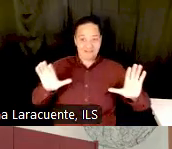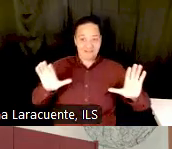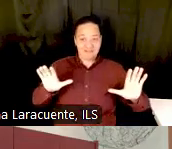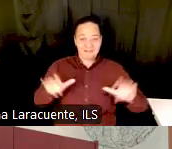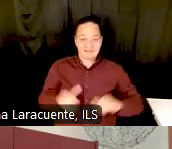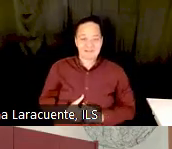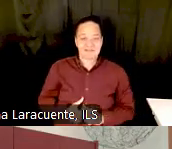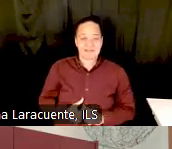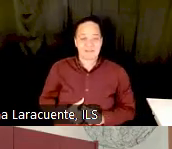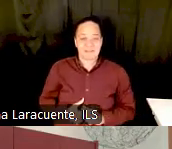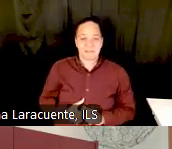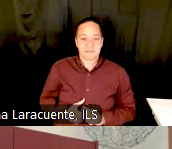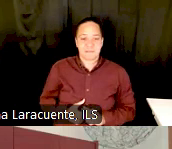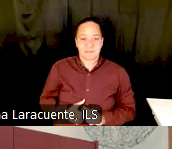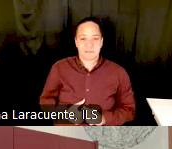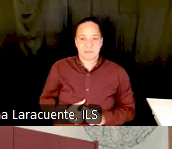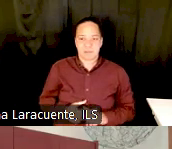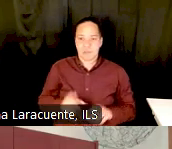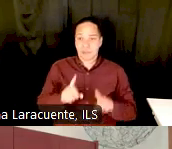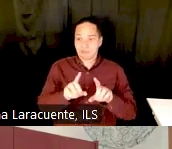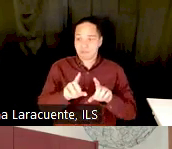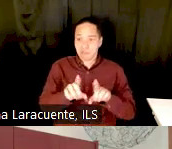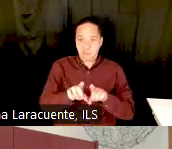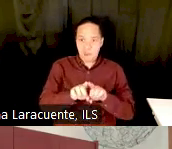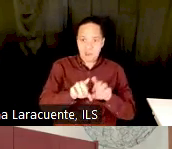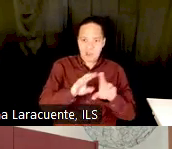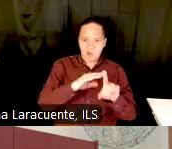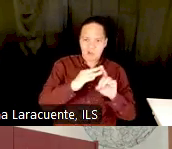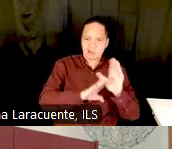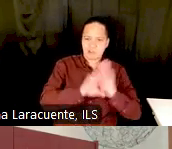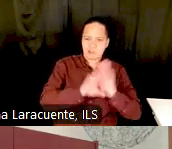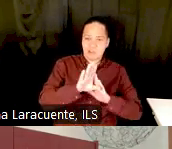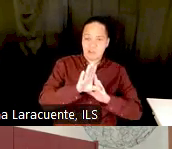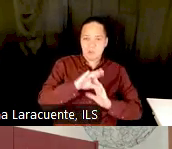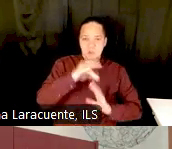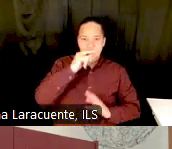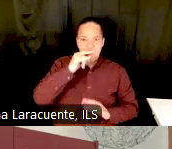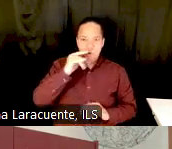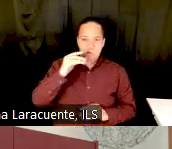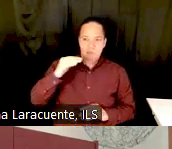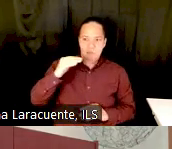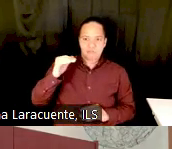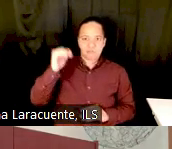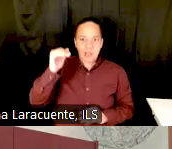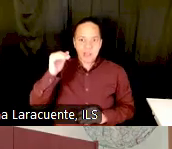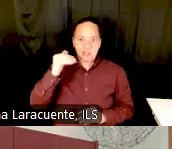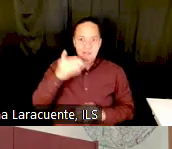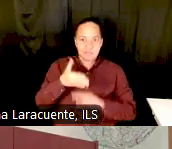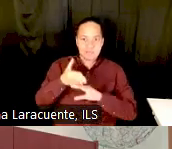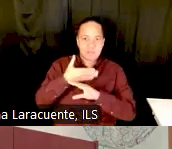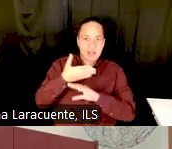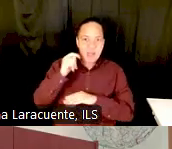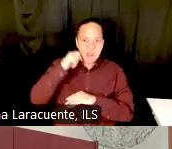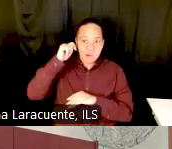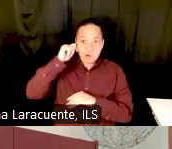Y también verlo en el contexto del desarrollo, cuando hablamos ya de un niño más grande, preadolescente o adolescente, que